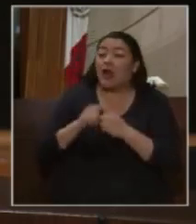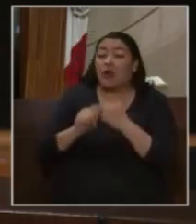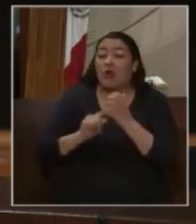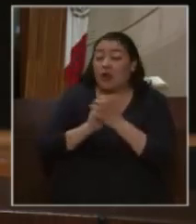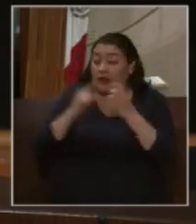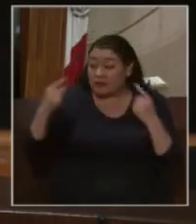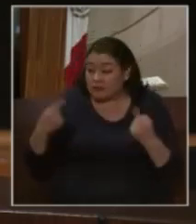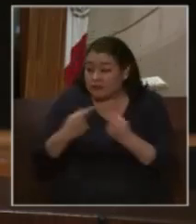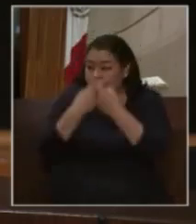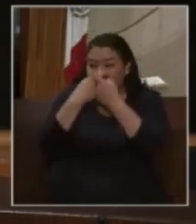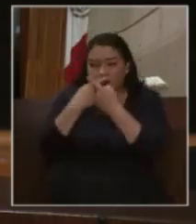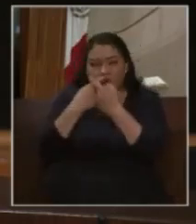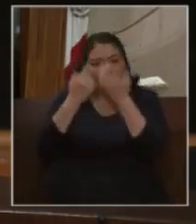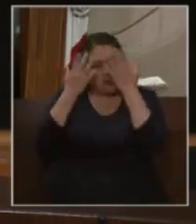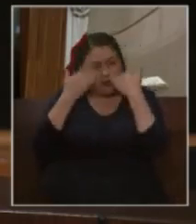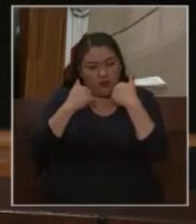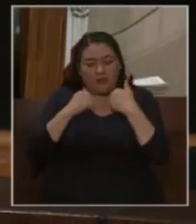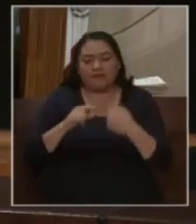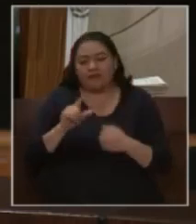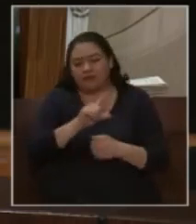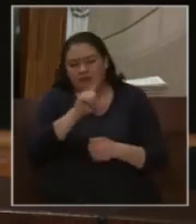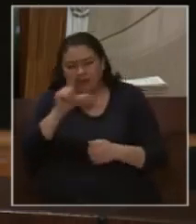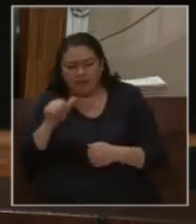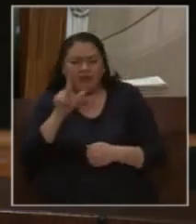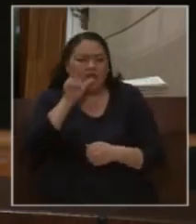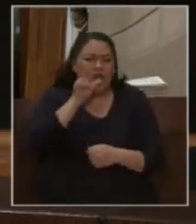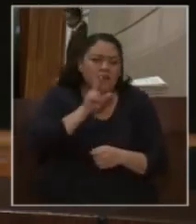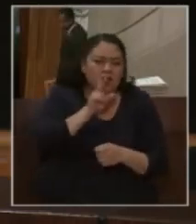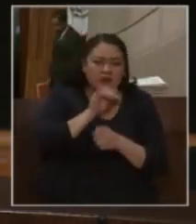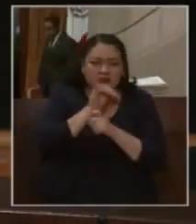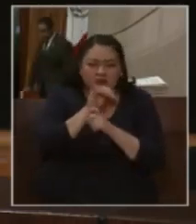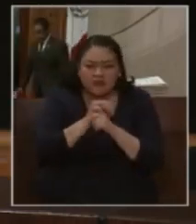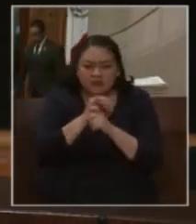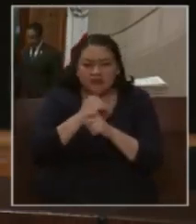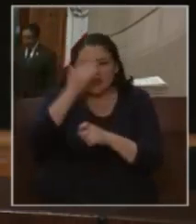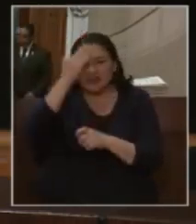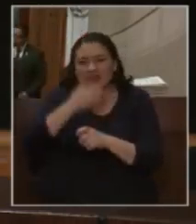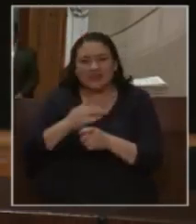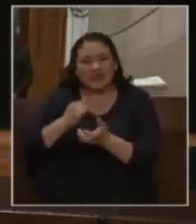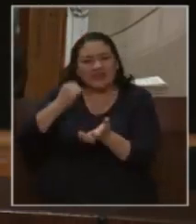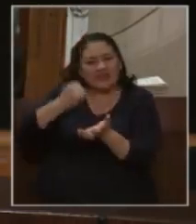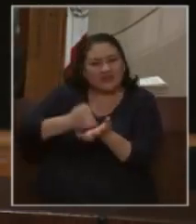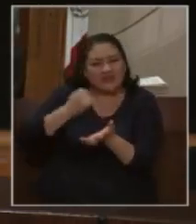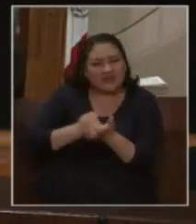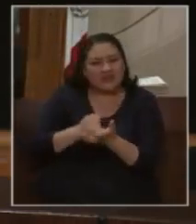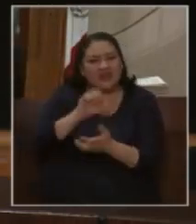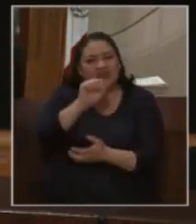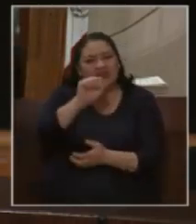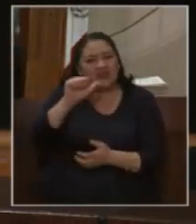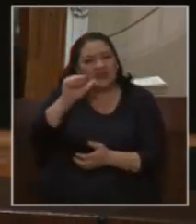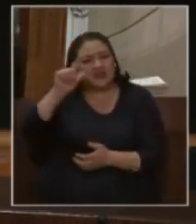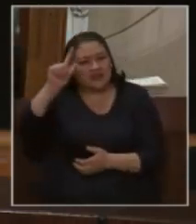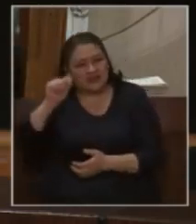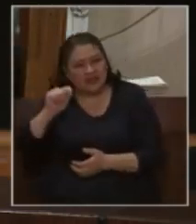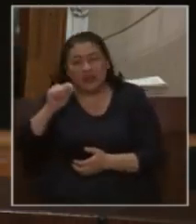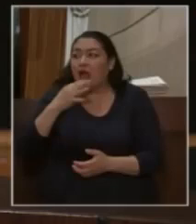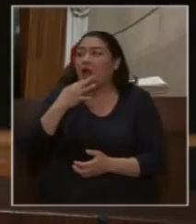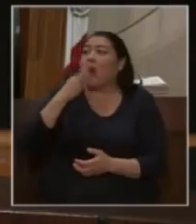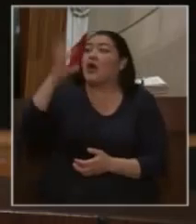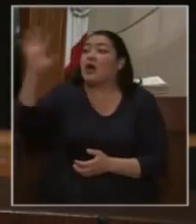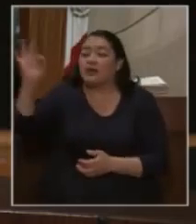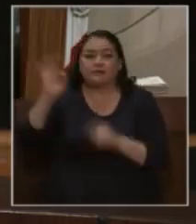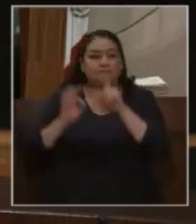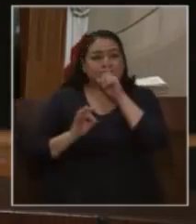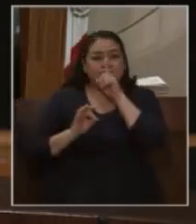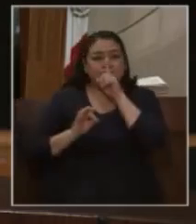Se detecta también un problema a nivel del SAT porque no es reportado el fideicomiso, pero esto también